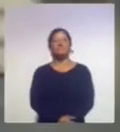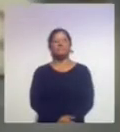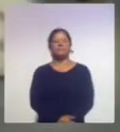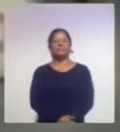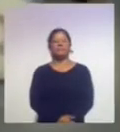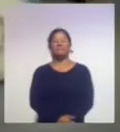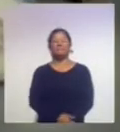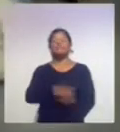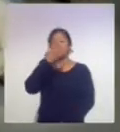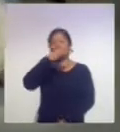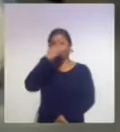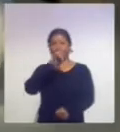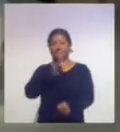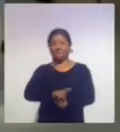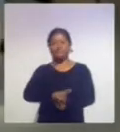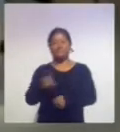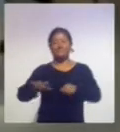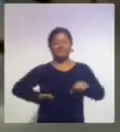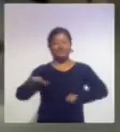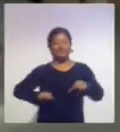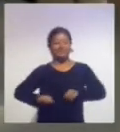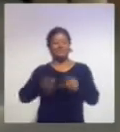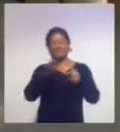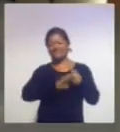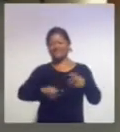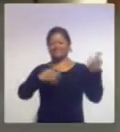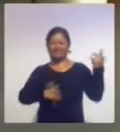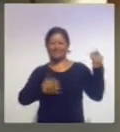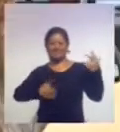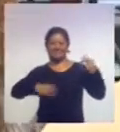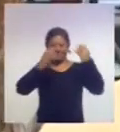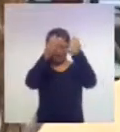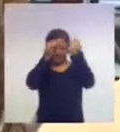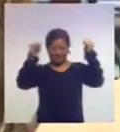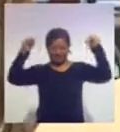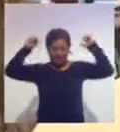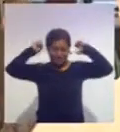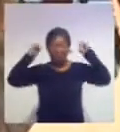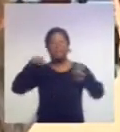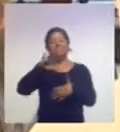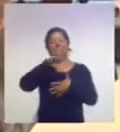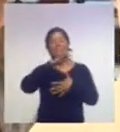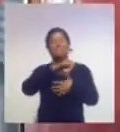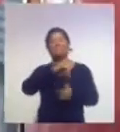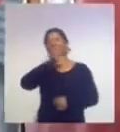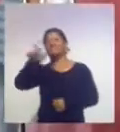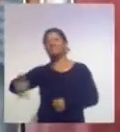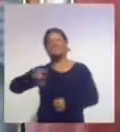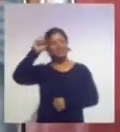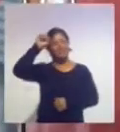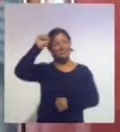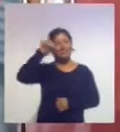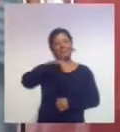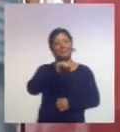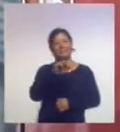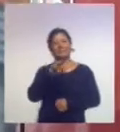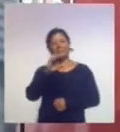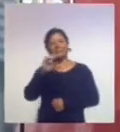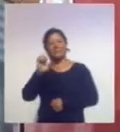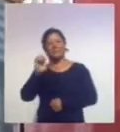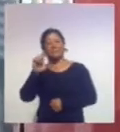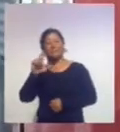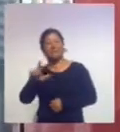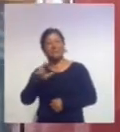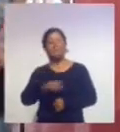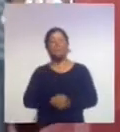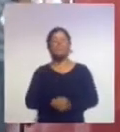El festival artístico comenzó con el mariachi Las Américas, continuó con el payaso Marcel para diversión de chicos y